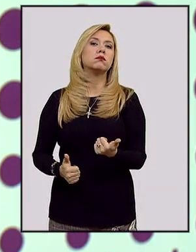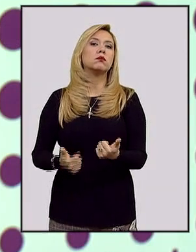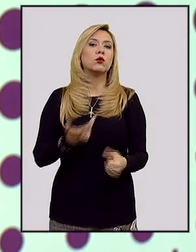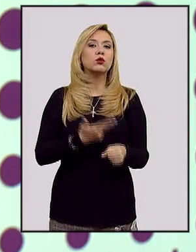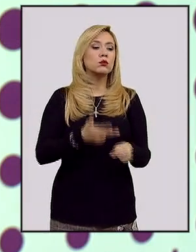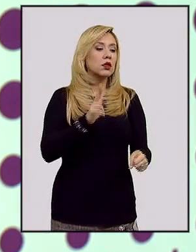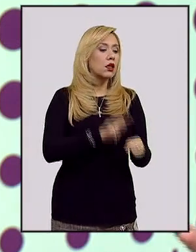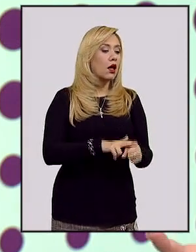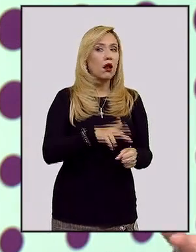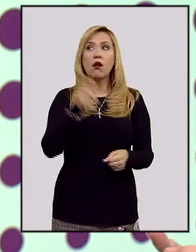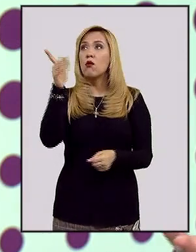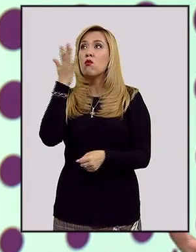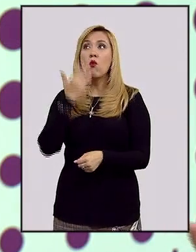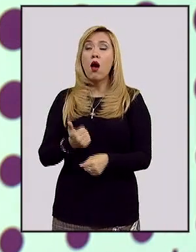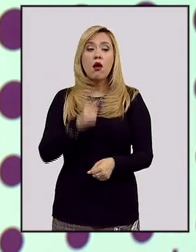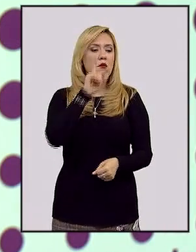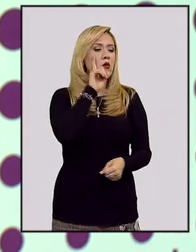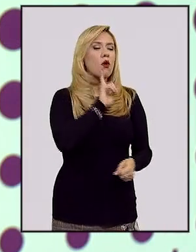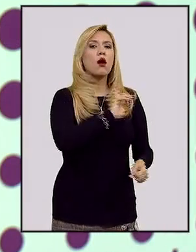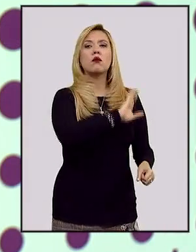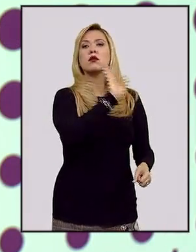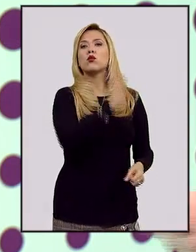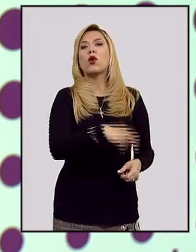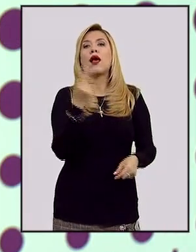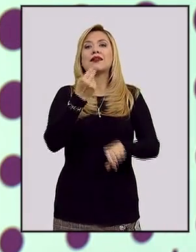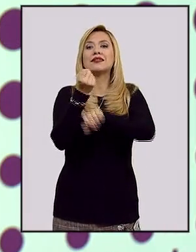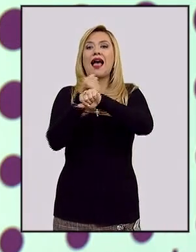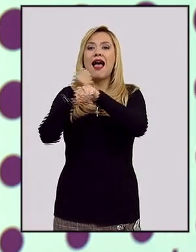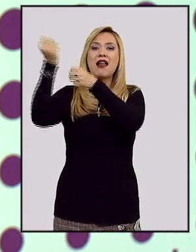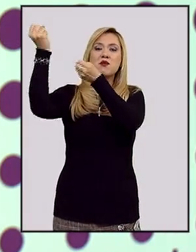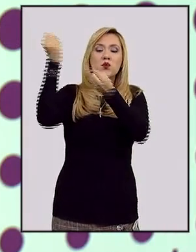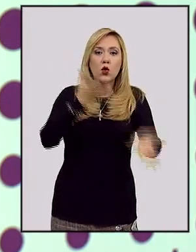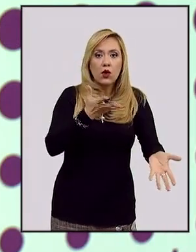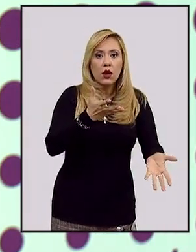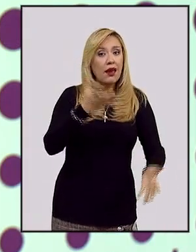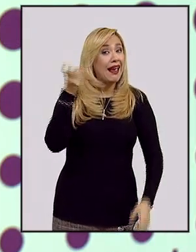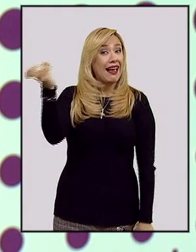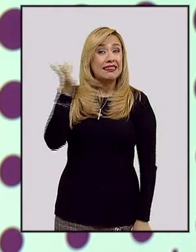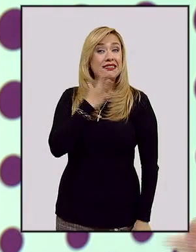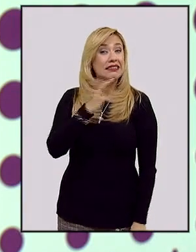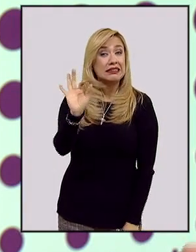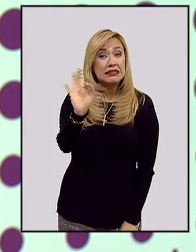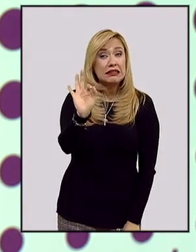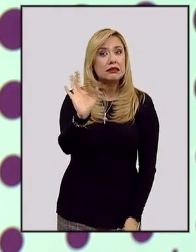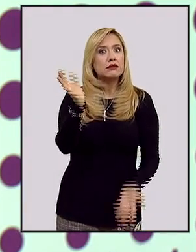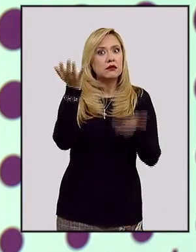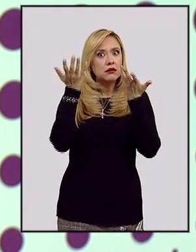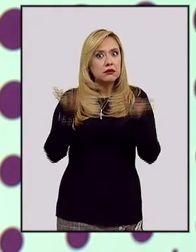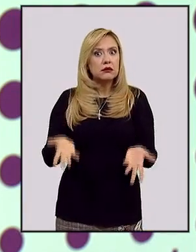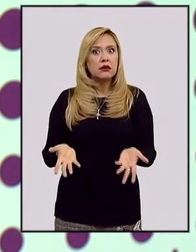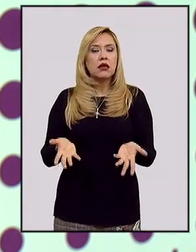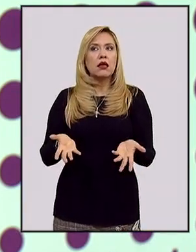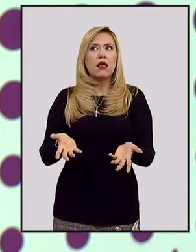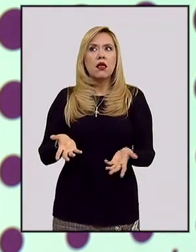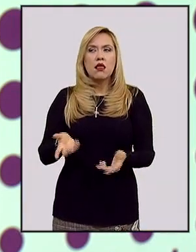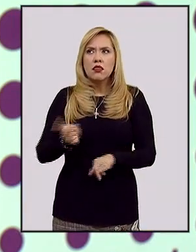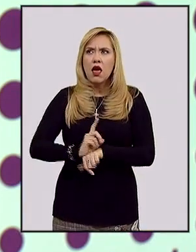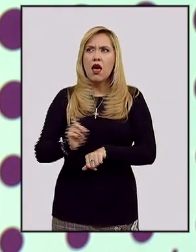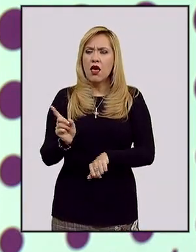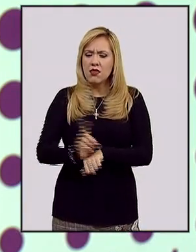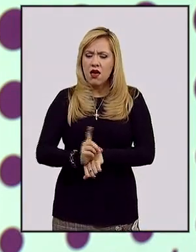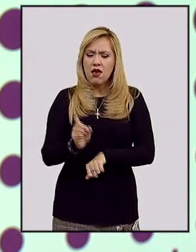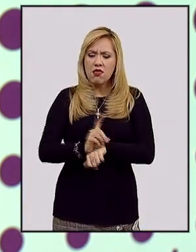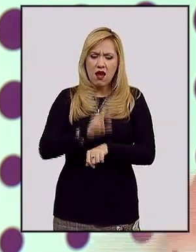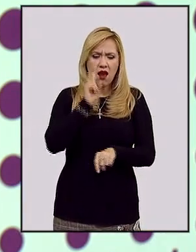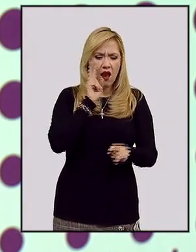la vida. Entonces, lamentablemente, en el día a día estamos lejos de este tema del